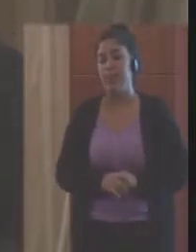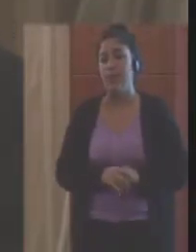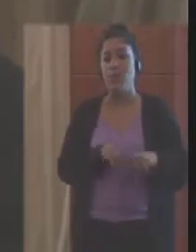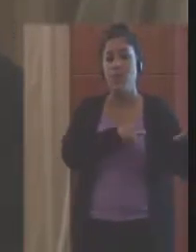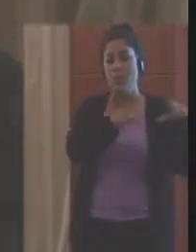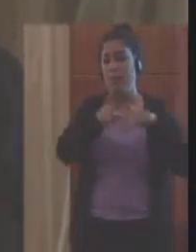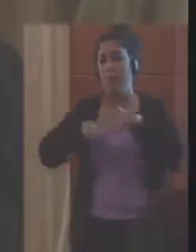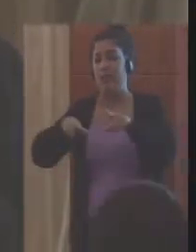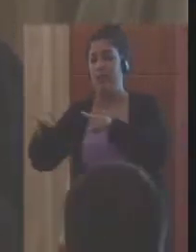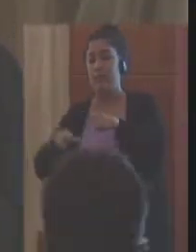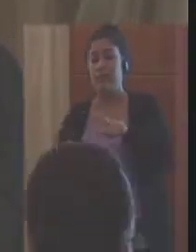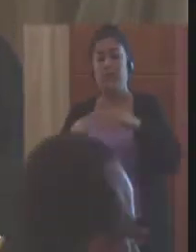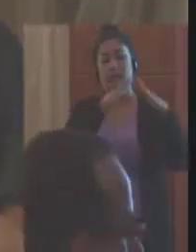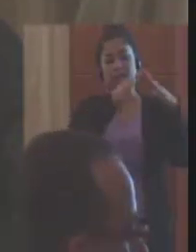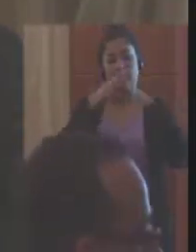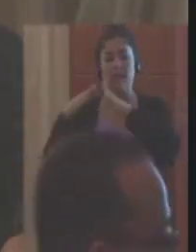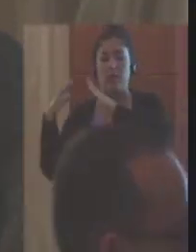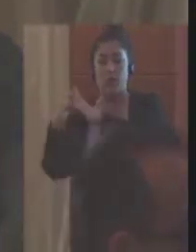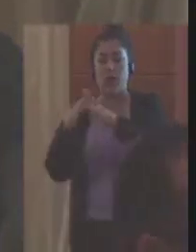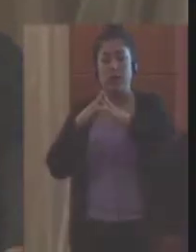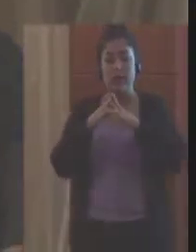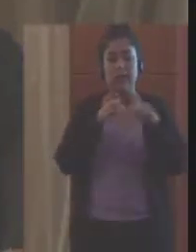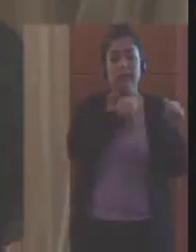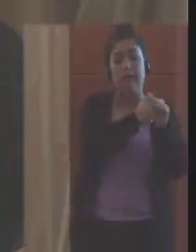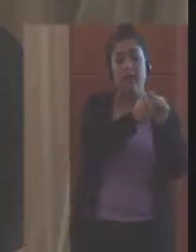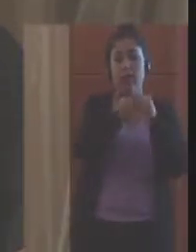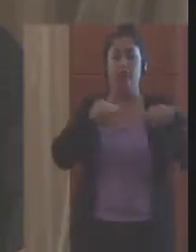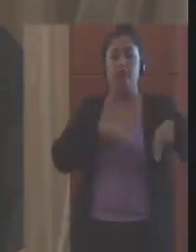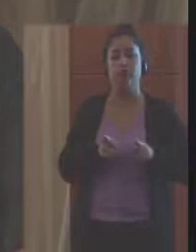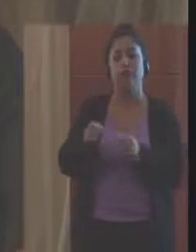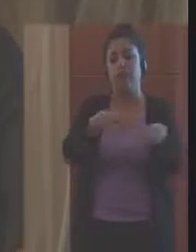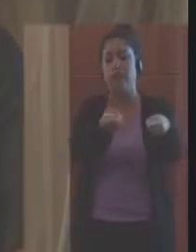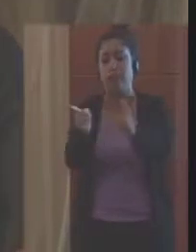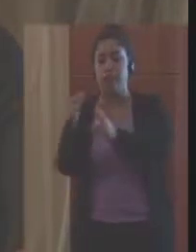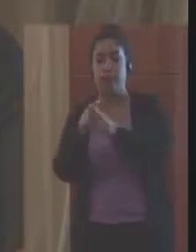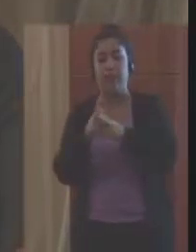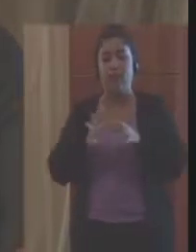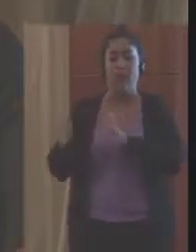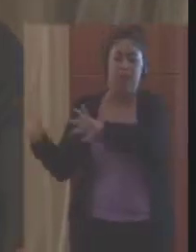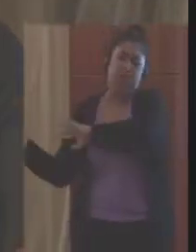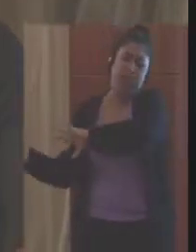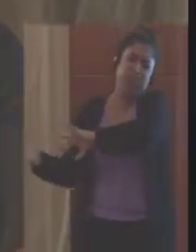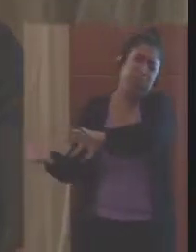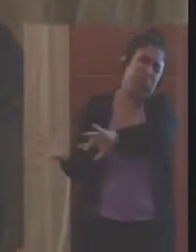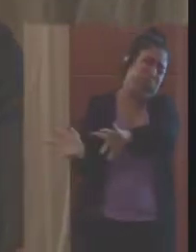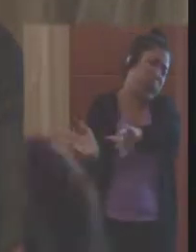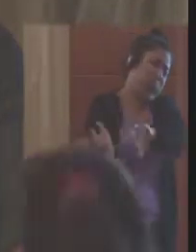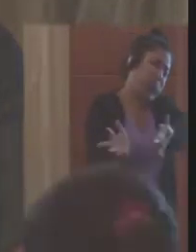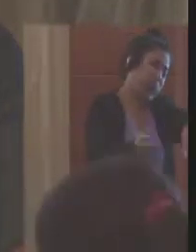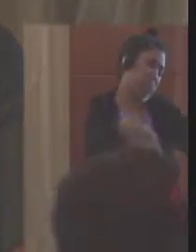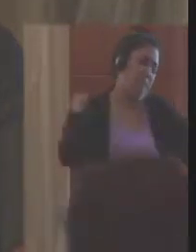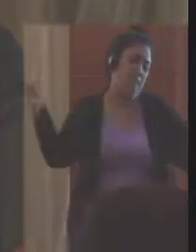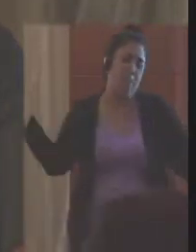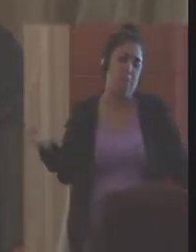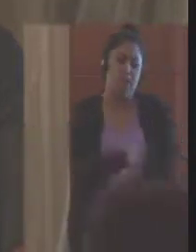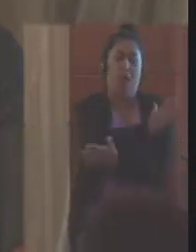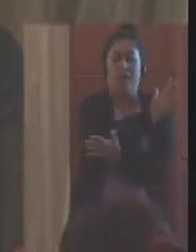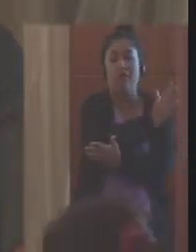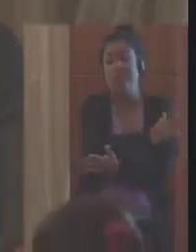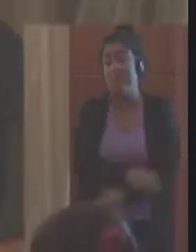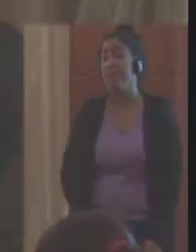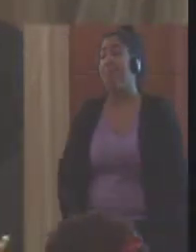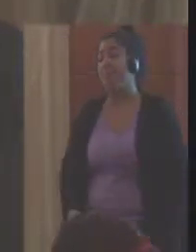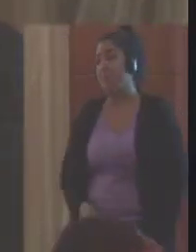áreas bajas o So we have en had cuencas de ríos quite a bit of simplemente experience. fueron arrastradas con las And aguas. what we have Entonces done tenemos is una to gran